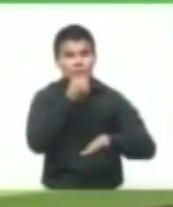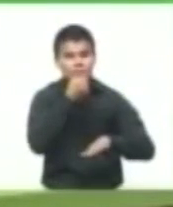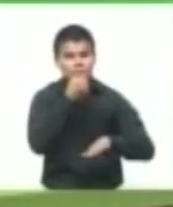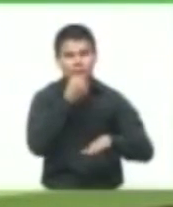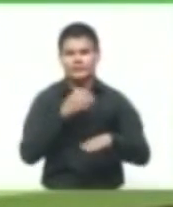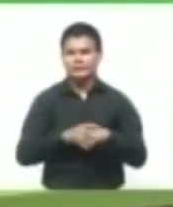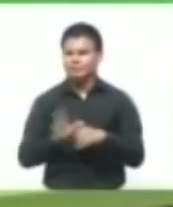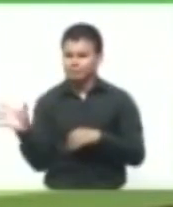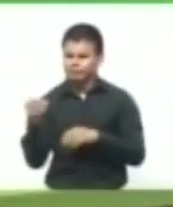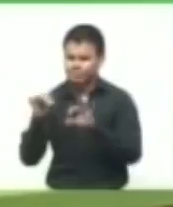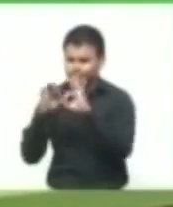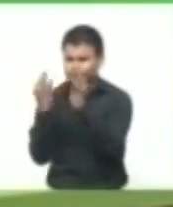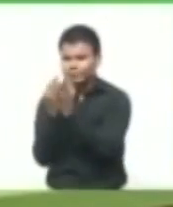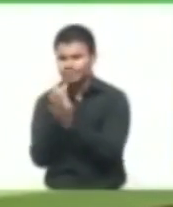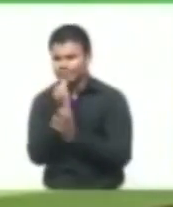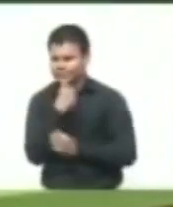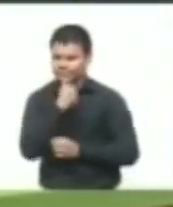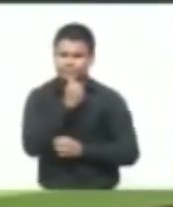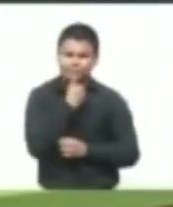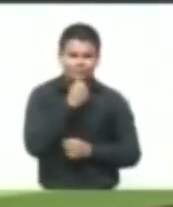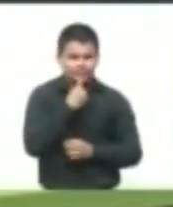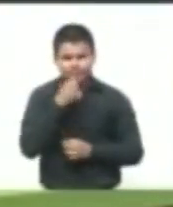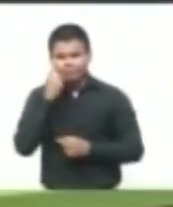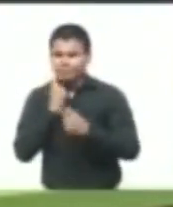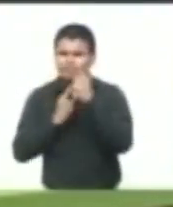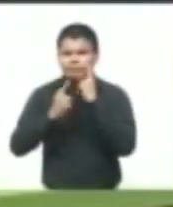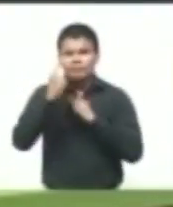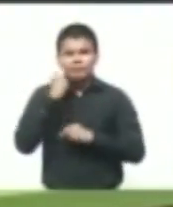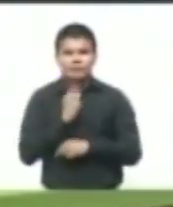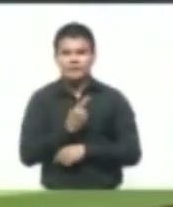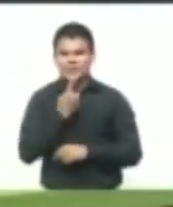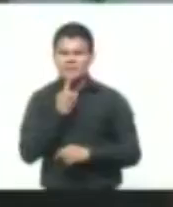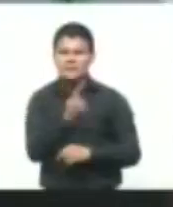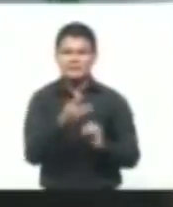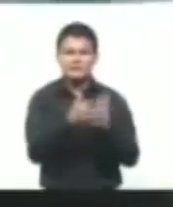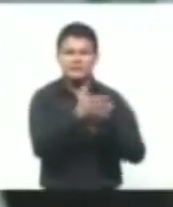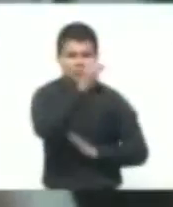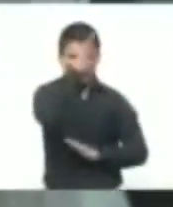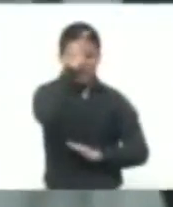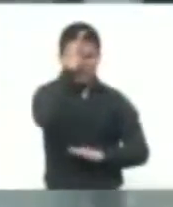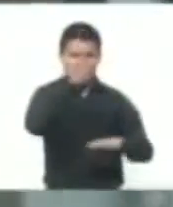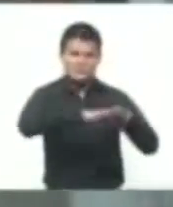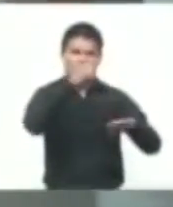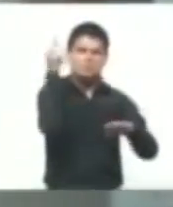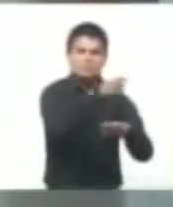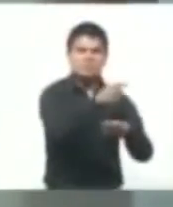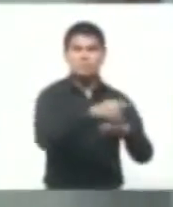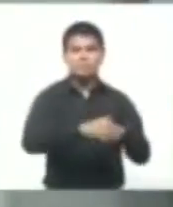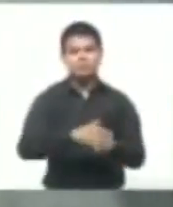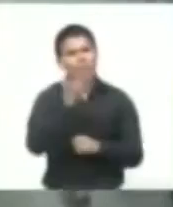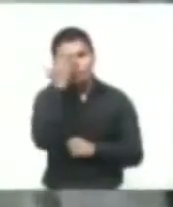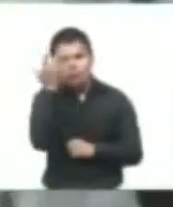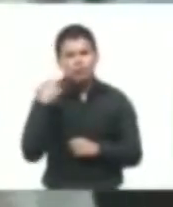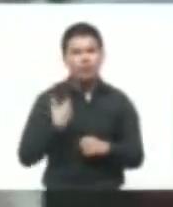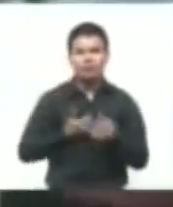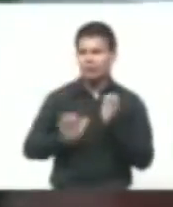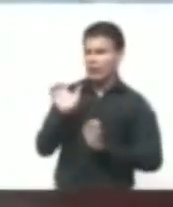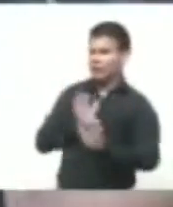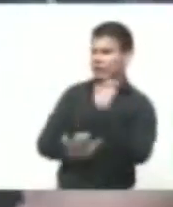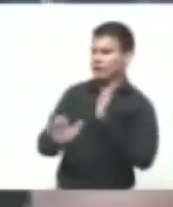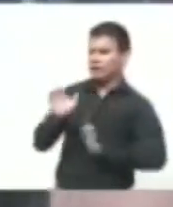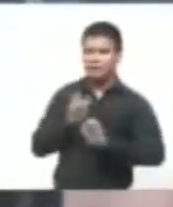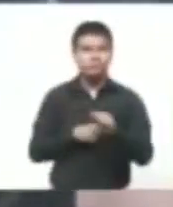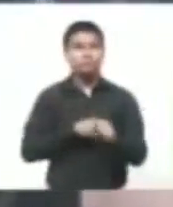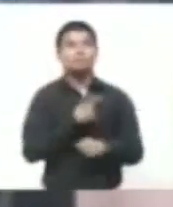la despedida, la familia asegura que hubo negligencia médica en su caso. Es un total misterio lo que ocurrió con el manejo de la salud de